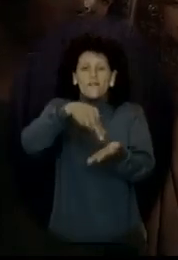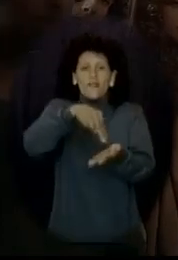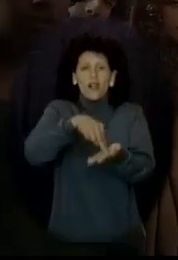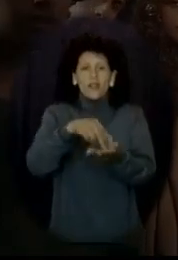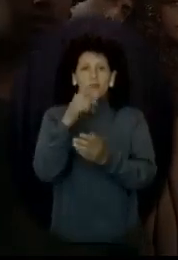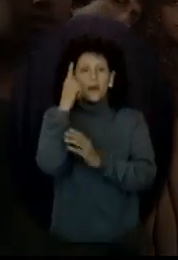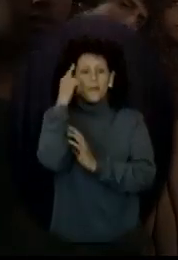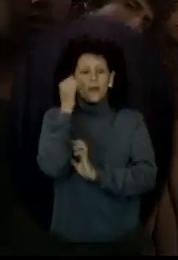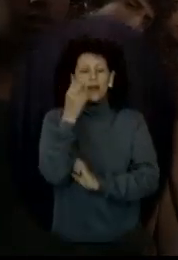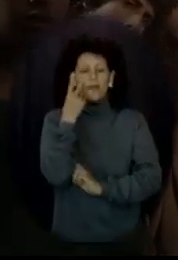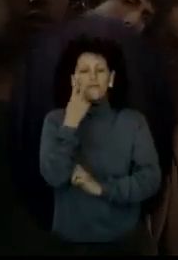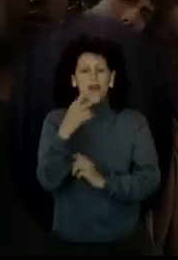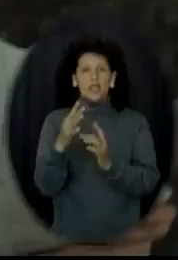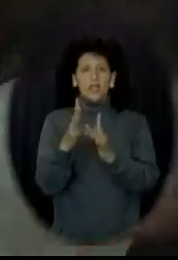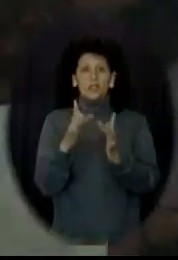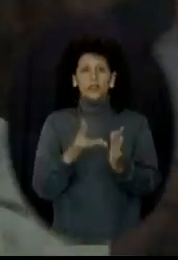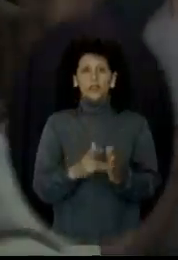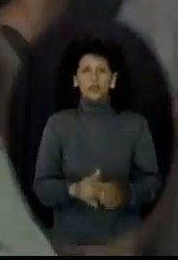Por favor, levántame.